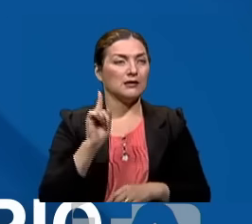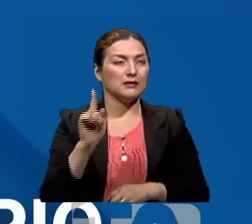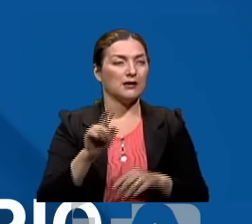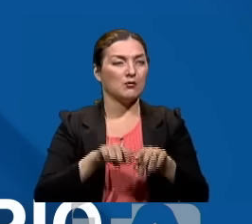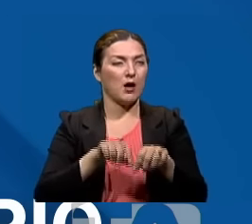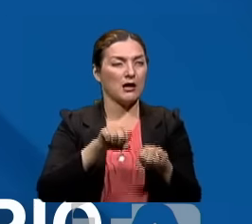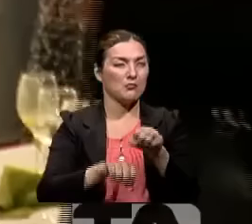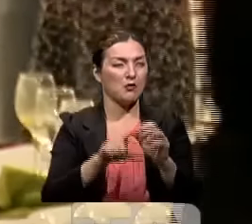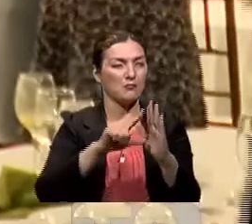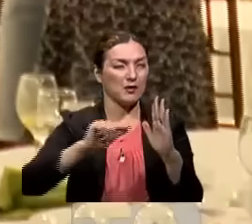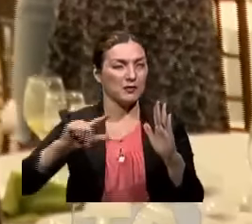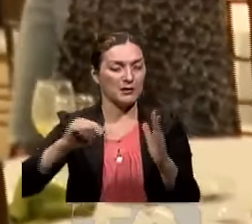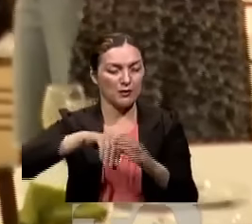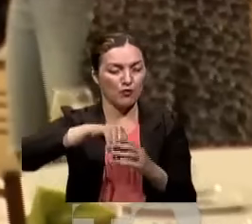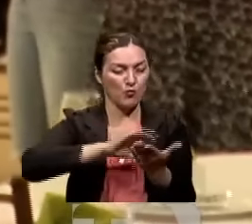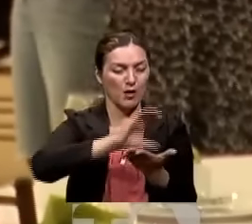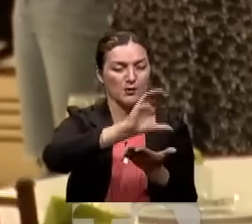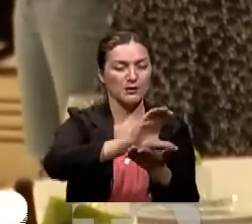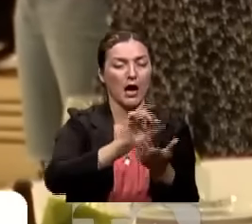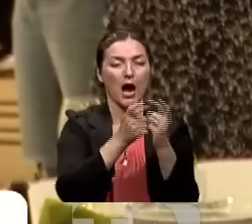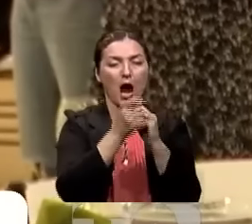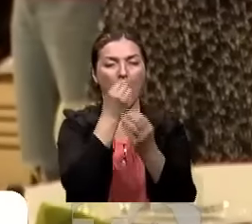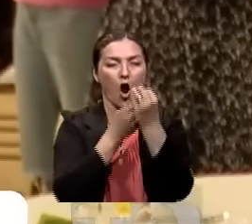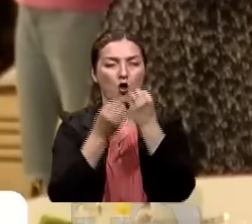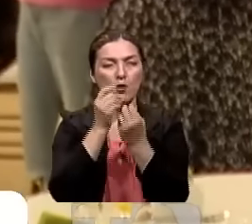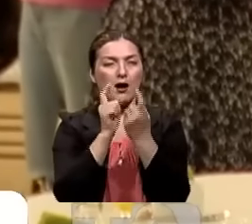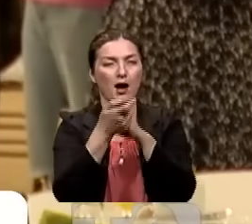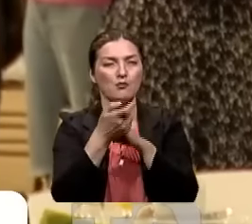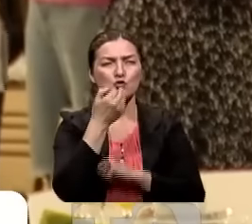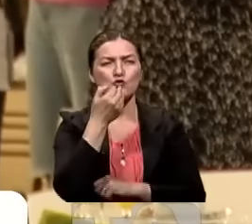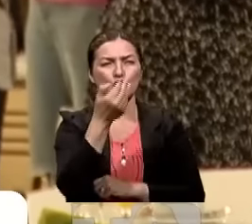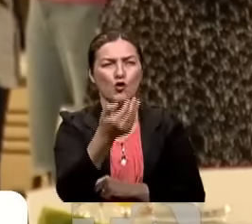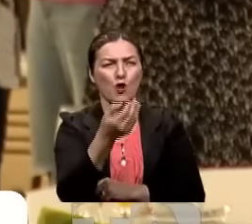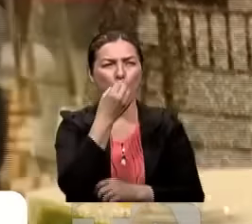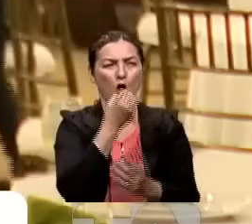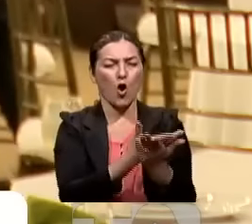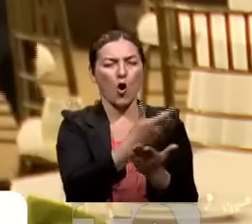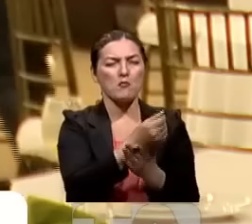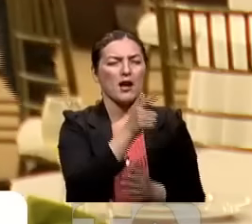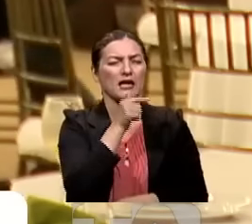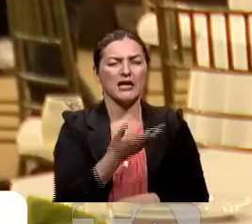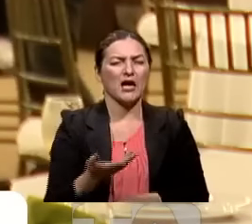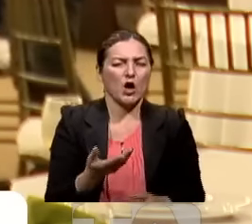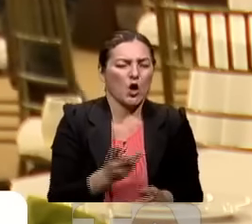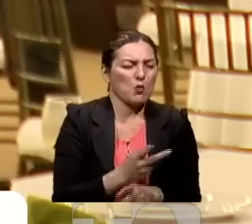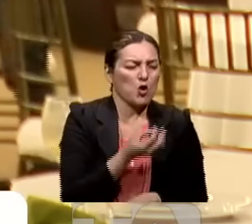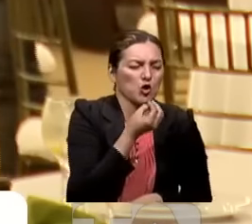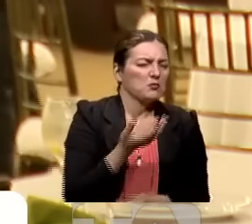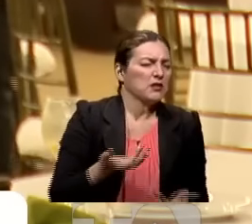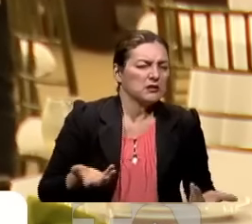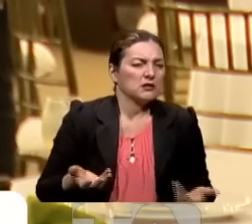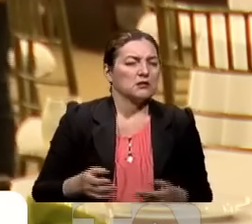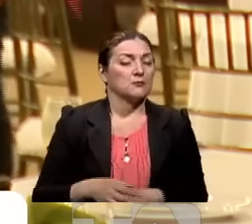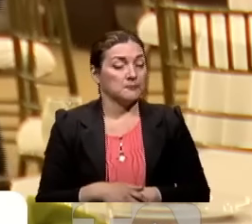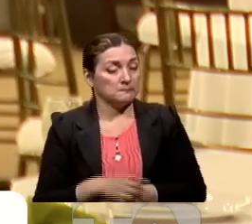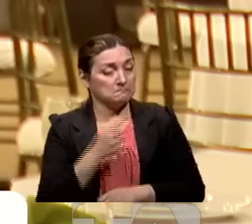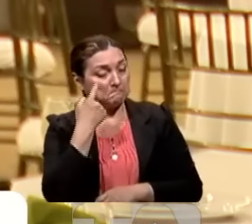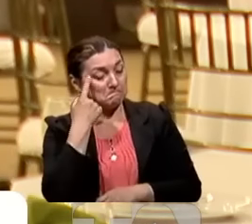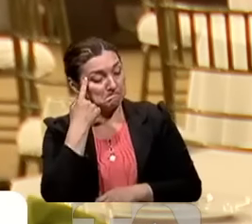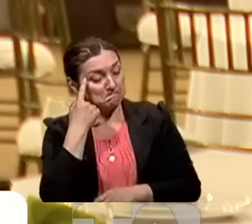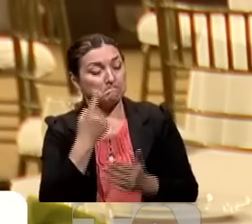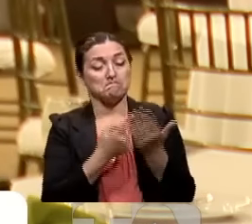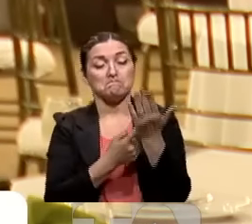sistema alimentario. ¿Qué estamos consumiendo? ¿Cómo estamos consumiendo? ¿A quién le estamos comprando? Otro tema hoy muy importante, el tema del consumo